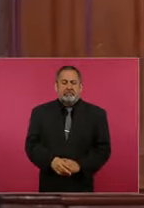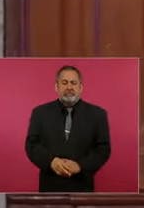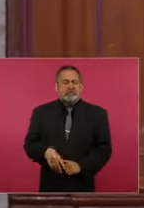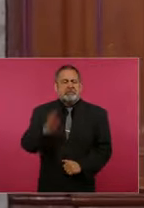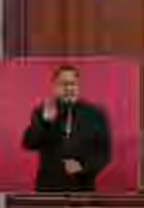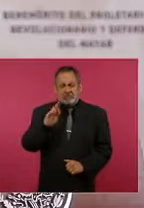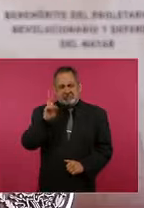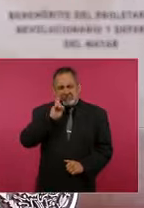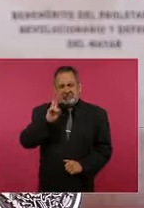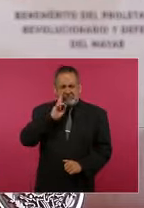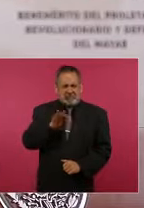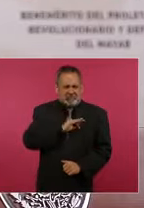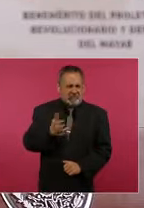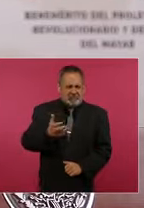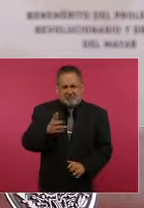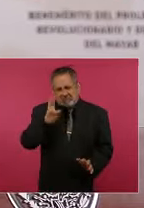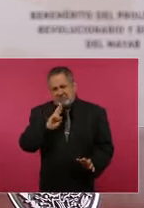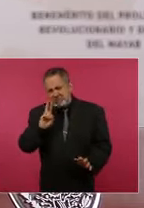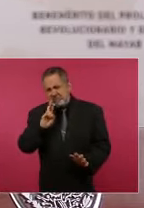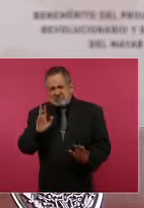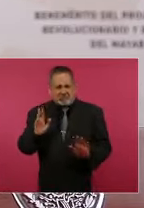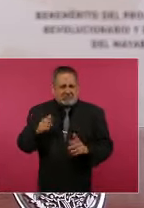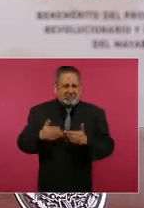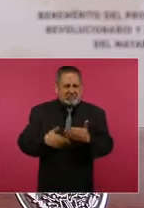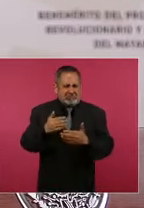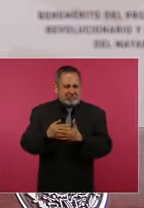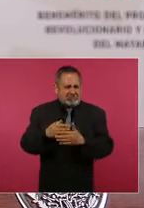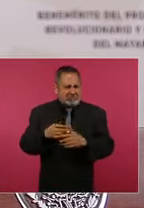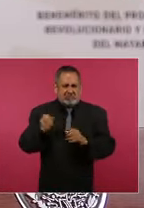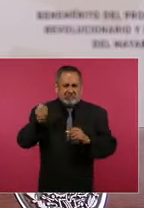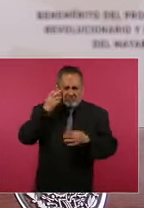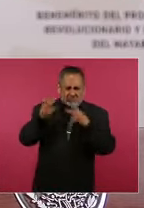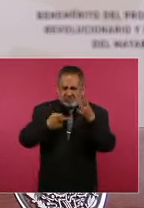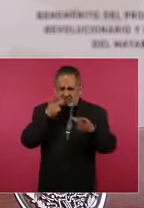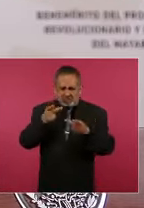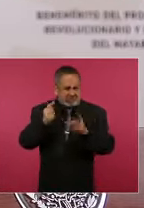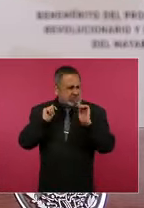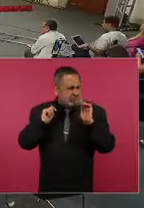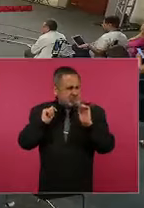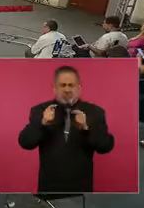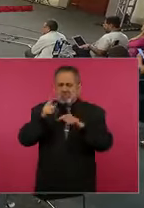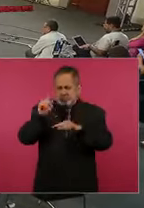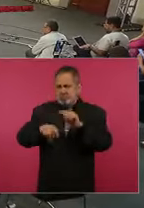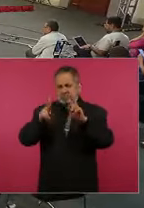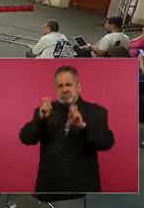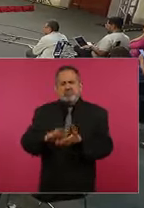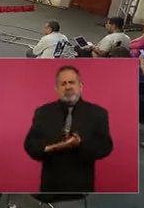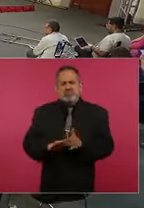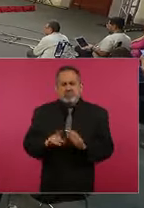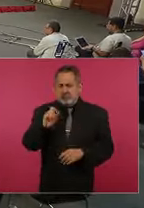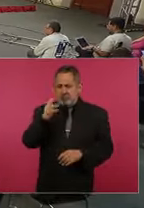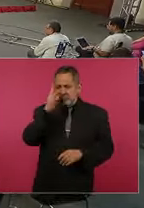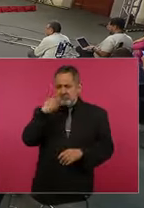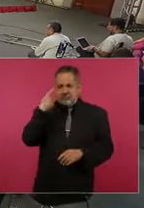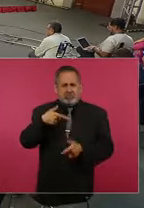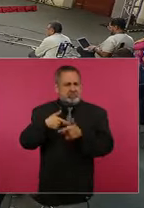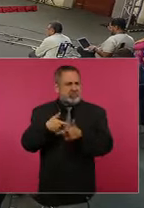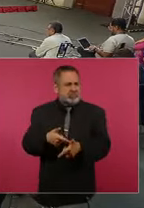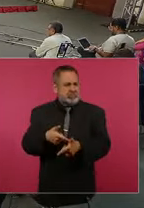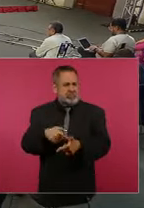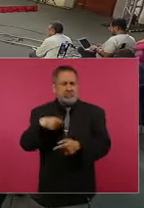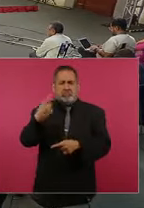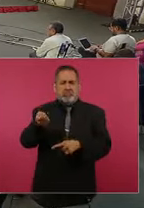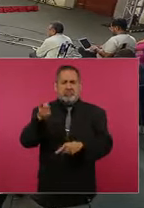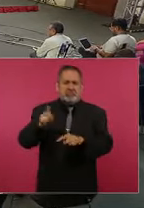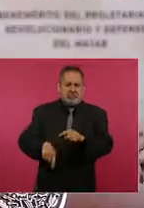pero lo podemos hacer. La bajamos diario. Sí. O sea, que quede 24 horas, la bajamos